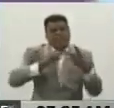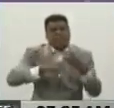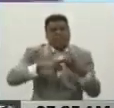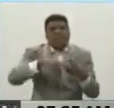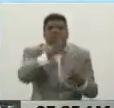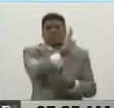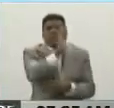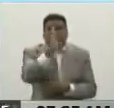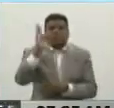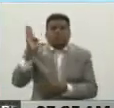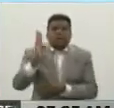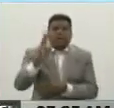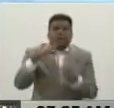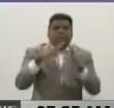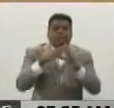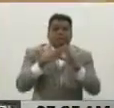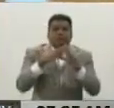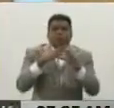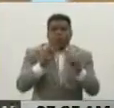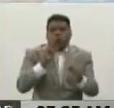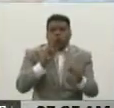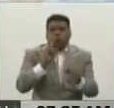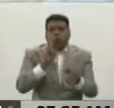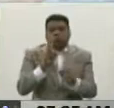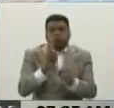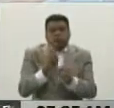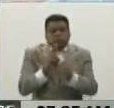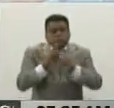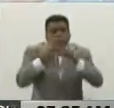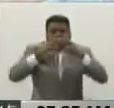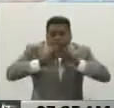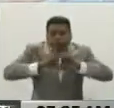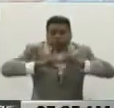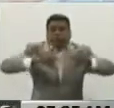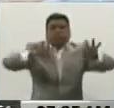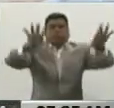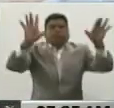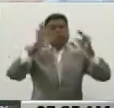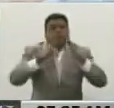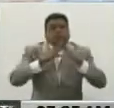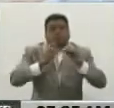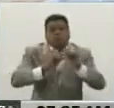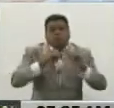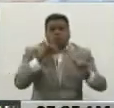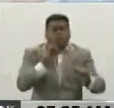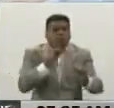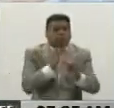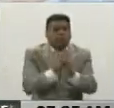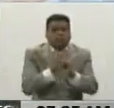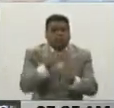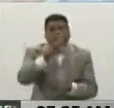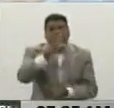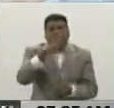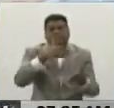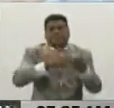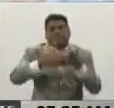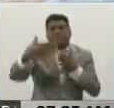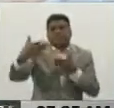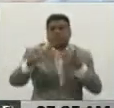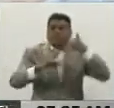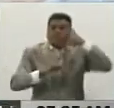virtuales, con toda una infraestructura de despliegue de computadoras con acceso a internet, más de 30 millones de teléfonos